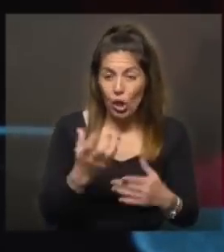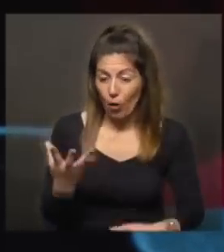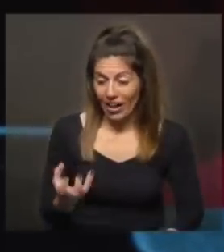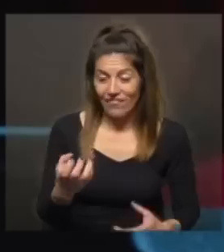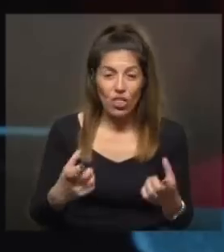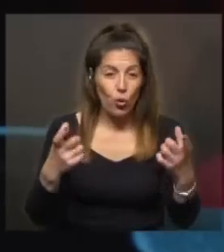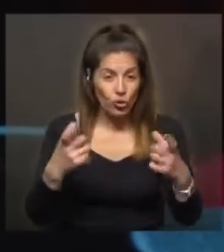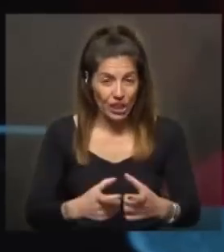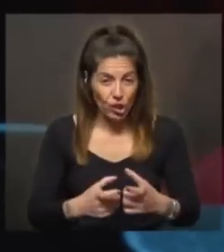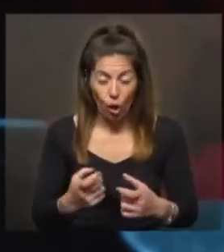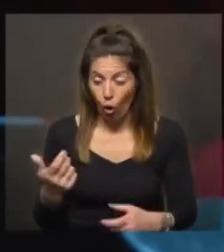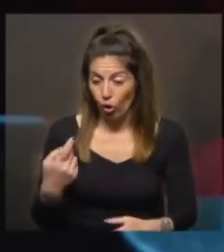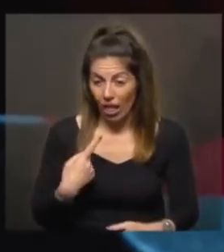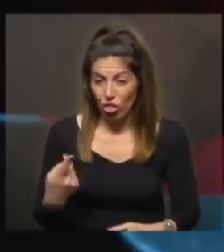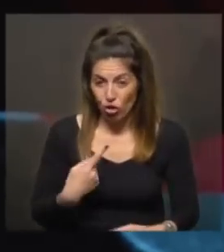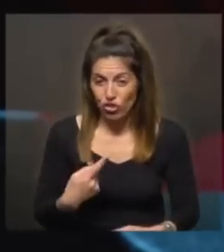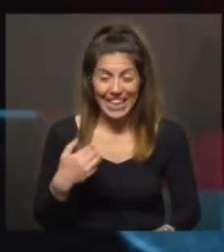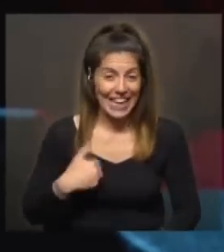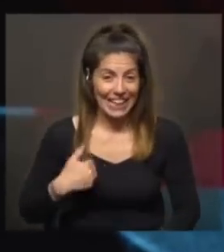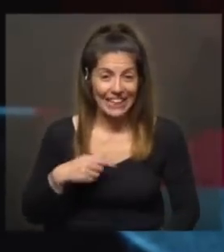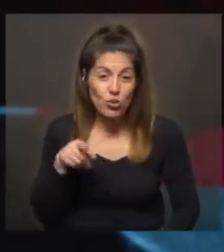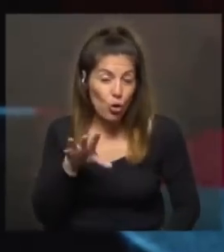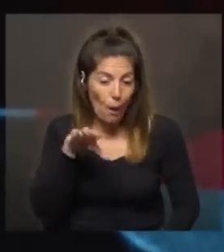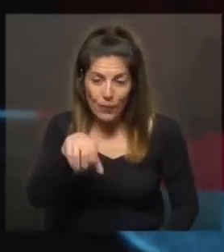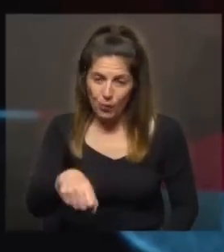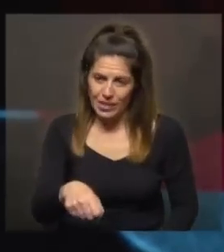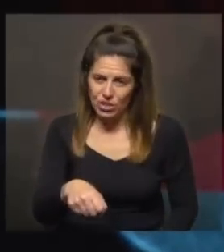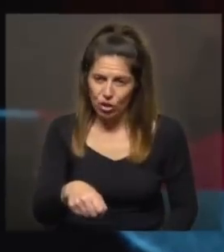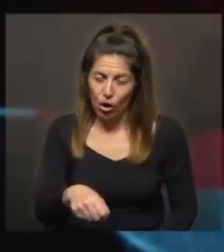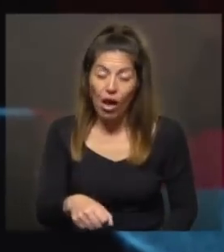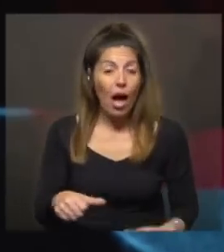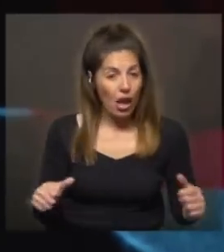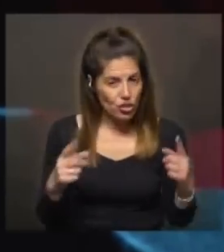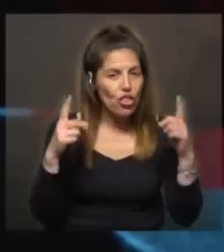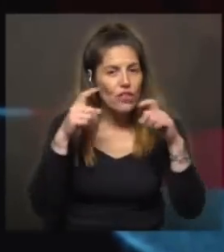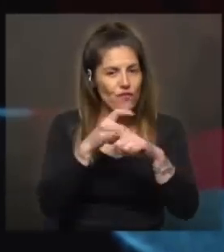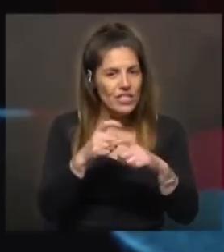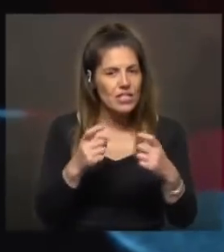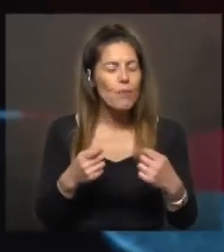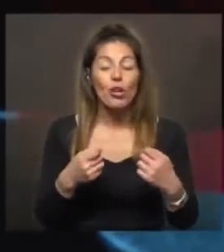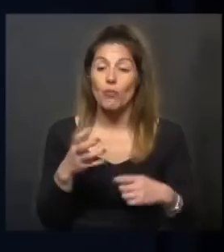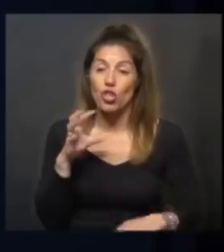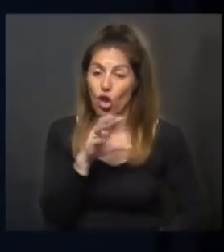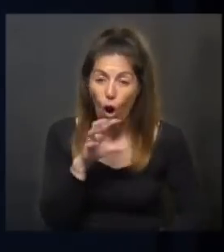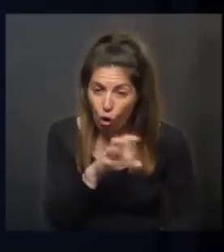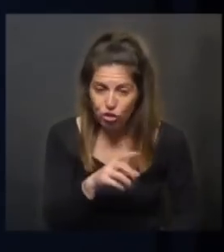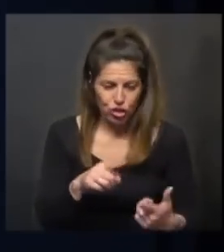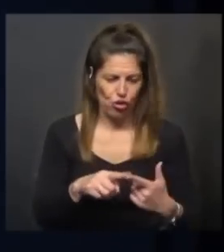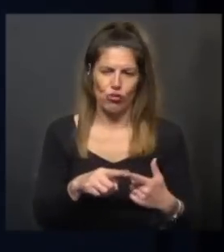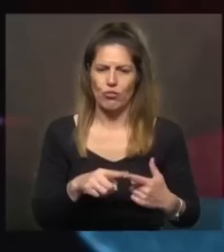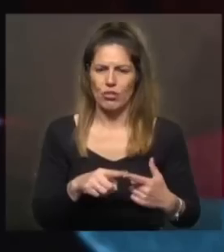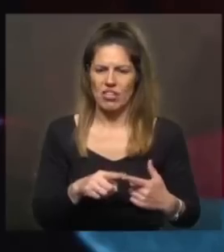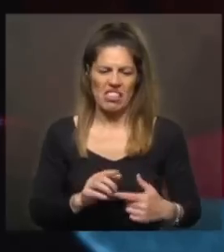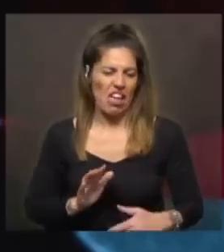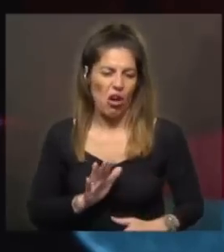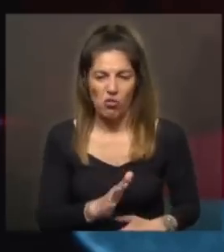juntas en Argentina su compromiso hasta el día de hoy que le ha costado un montón un montón de odios un montón de repudio y